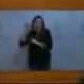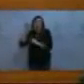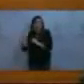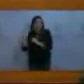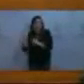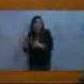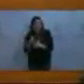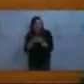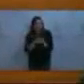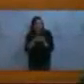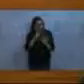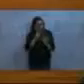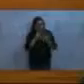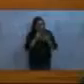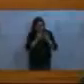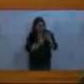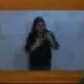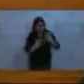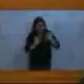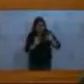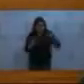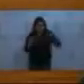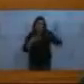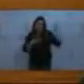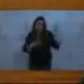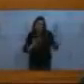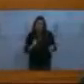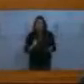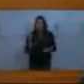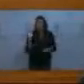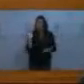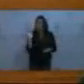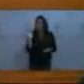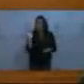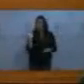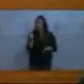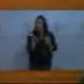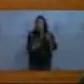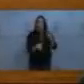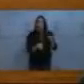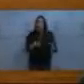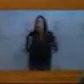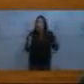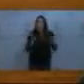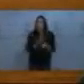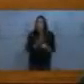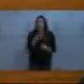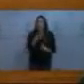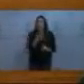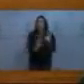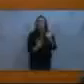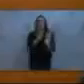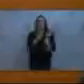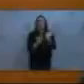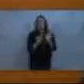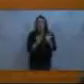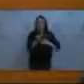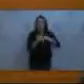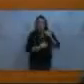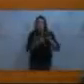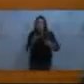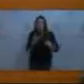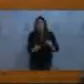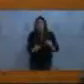plaza? En una sentencia reciente se anula una convocatoria por haber baremado el hecho de que el especialista que se